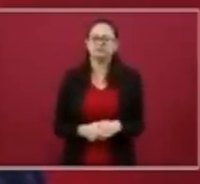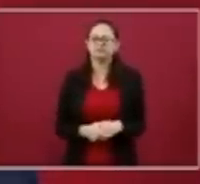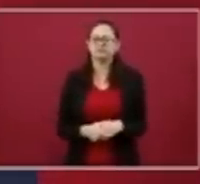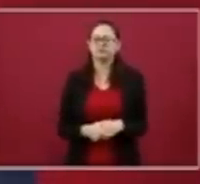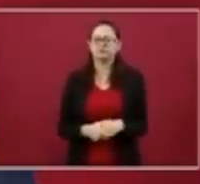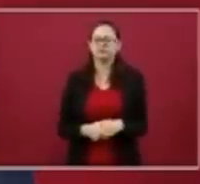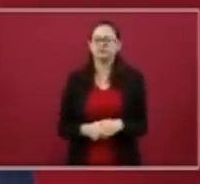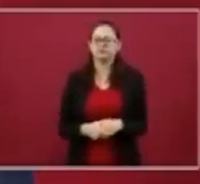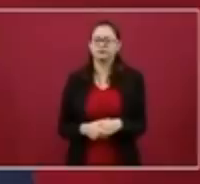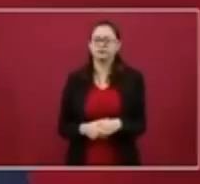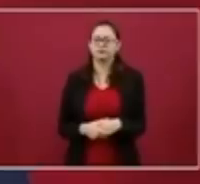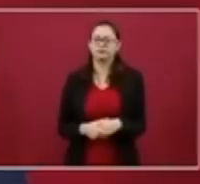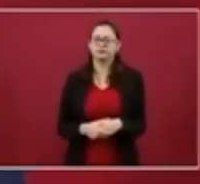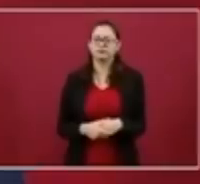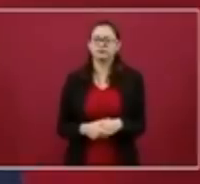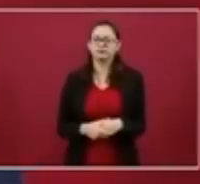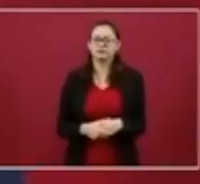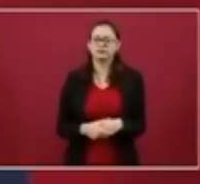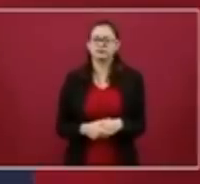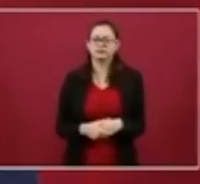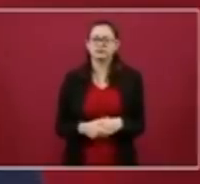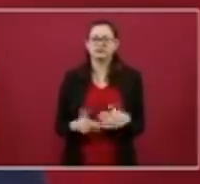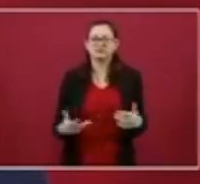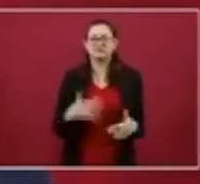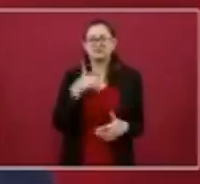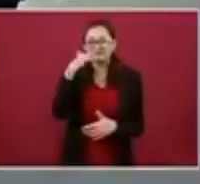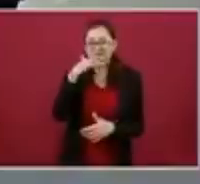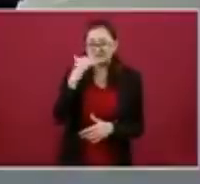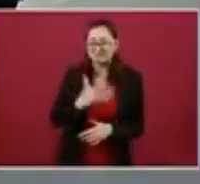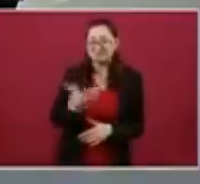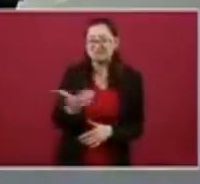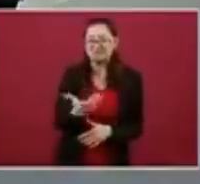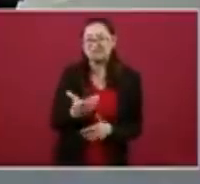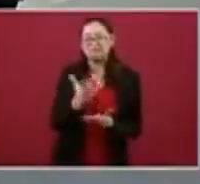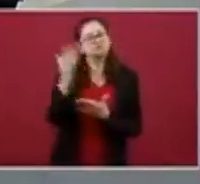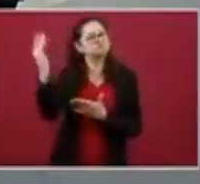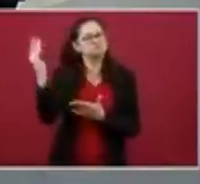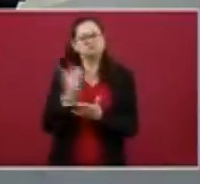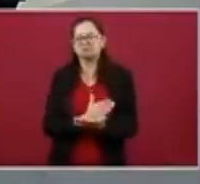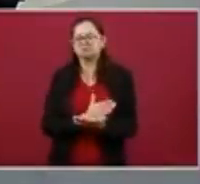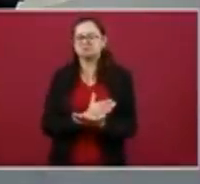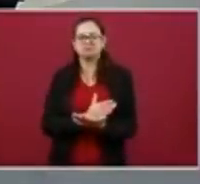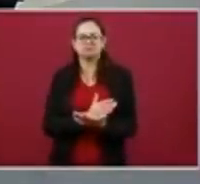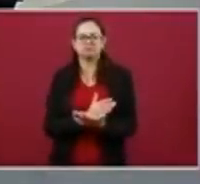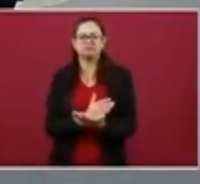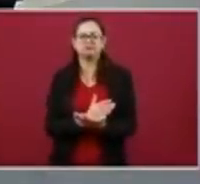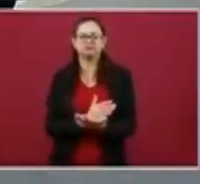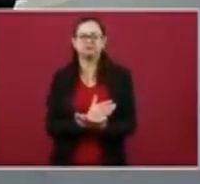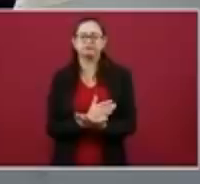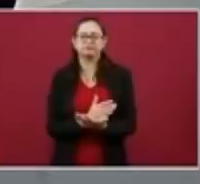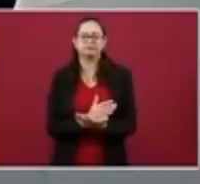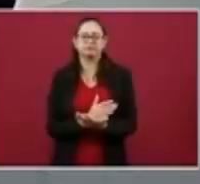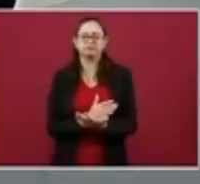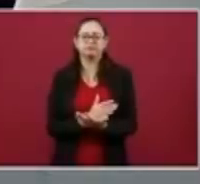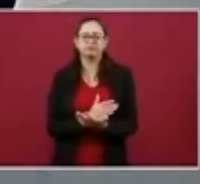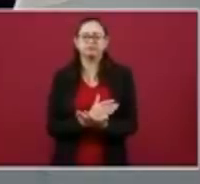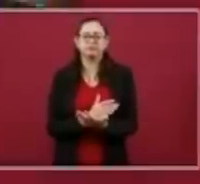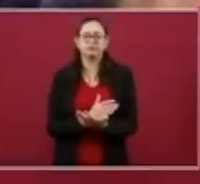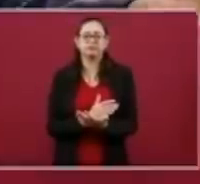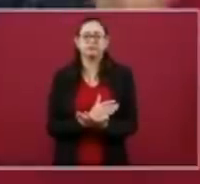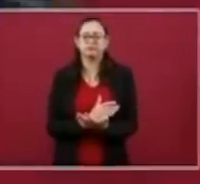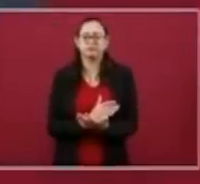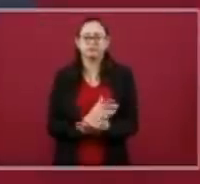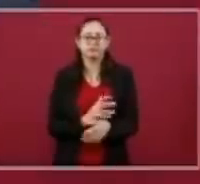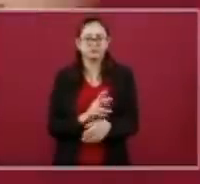Y mucho menos actos de corrupción. Eso sí les puedo decir, que ya,